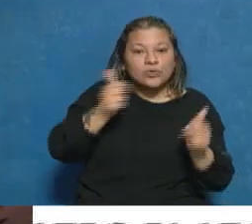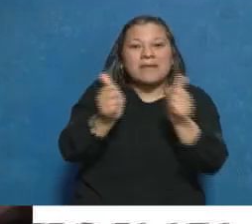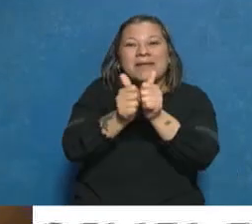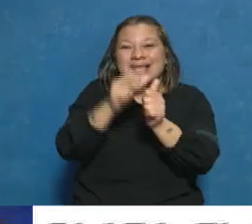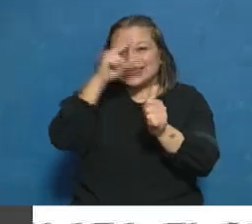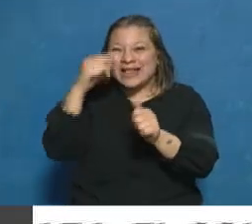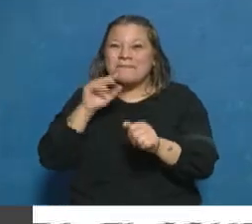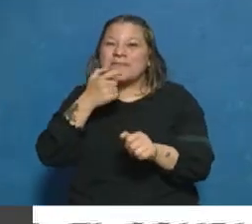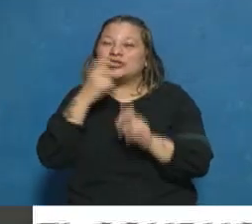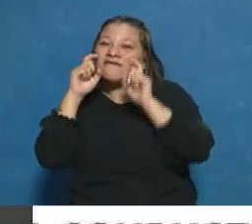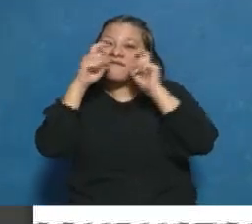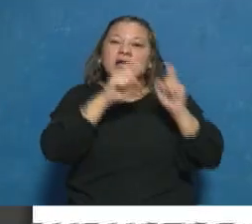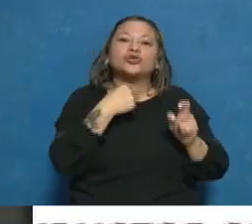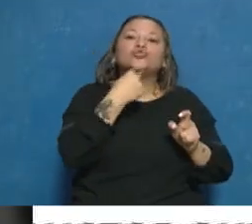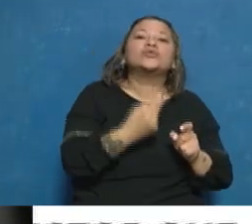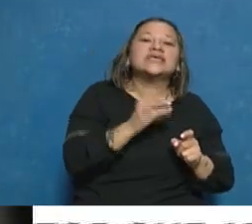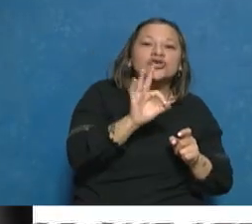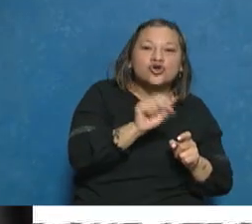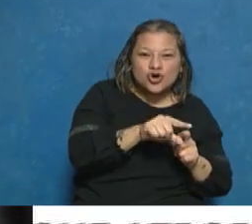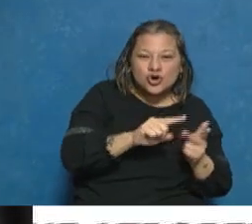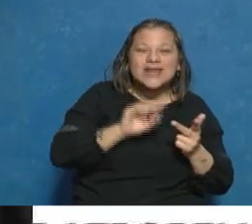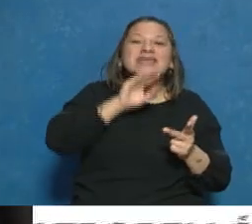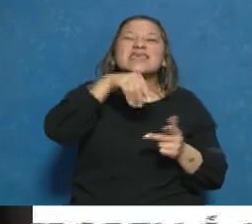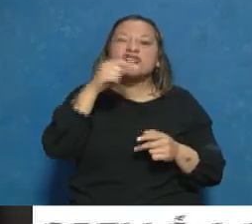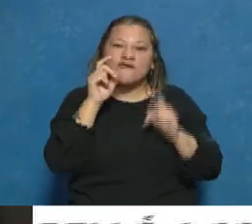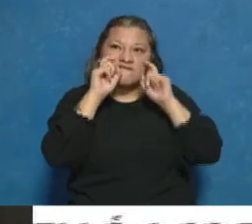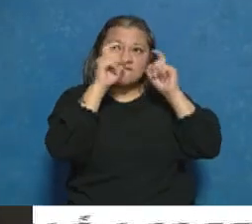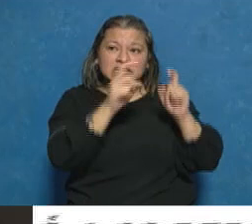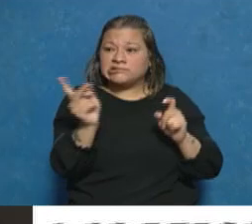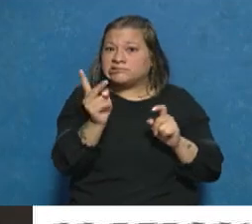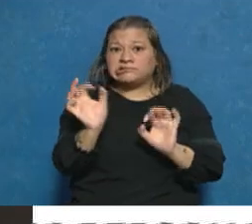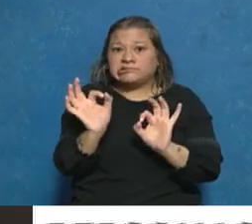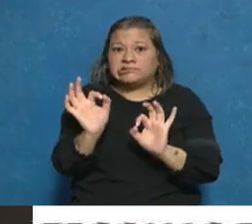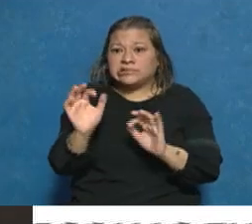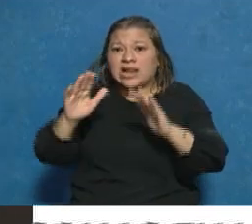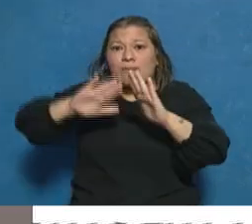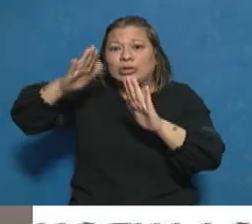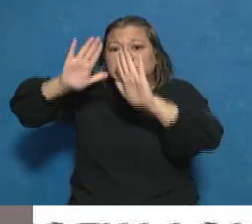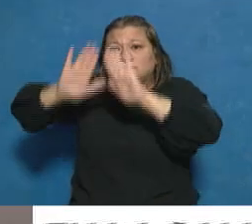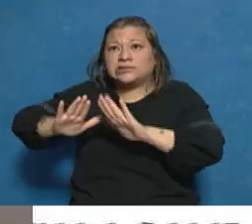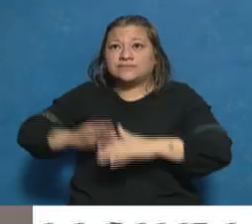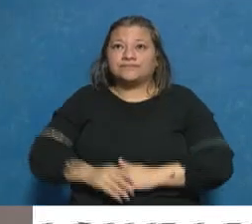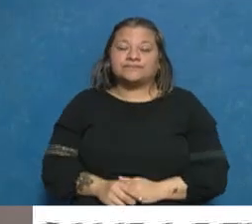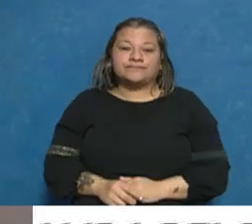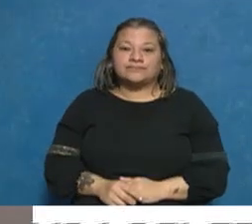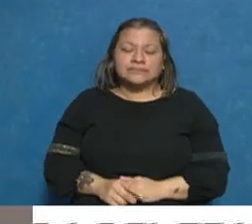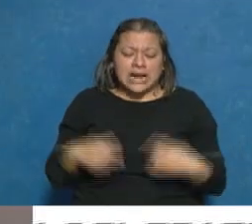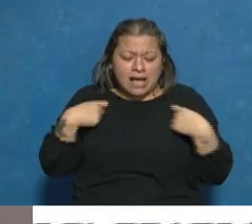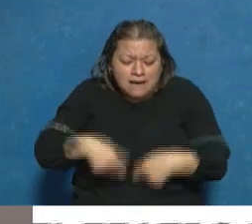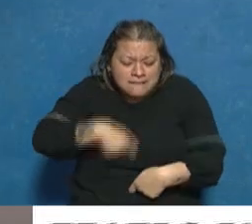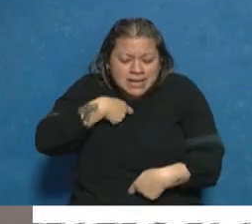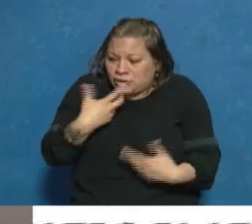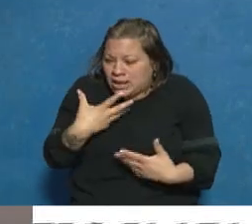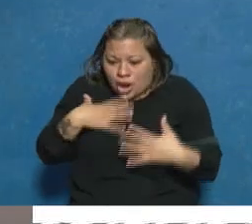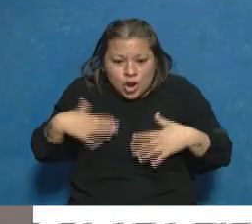hijo y a su nieta no llegaron a tiempo ya que ellos fueron uno de los tantos parados en la montaña por el temporal no tenemos que obligar por lo que te